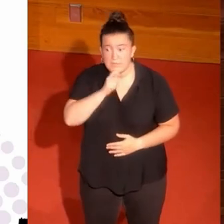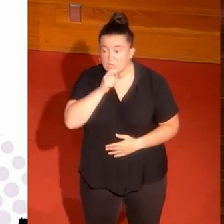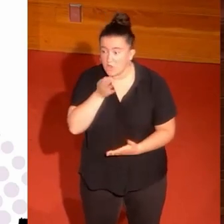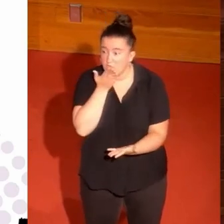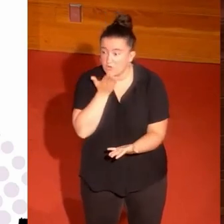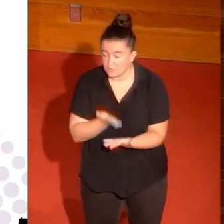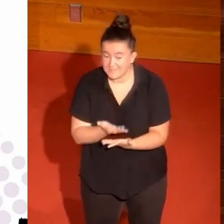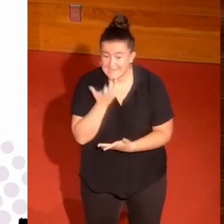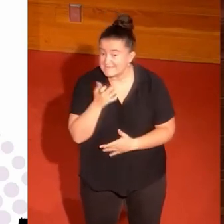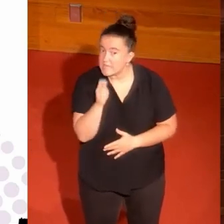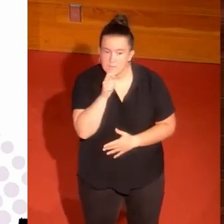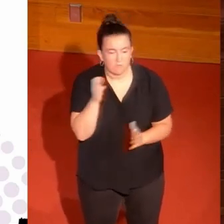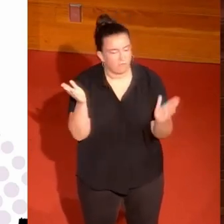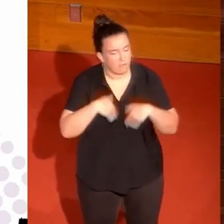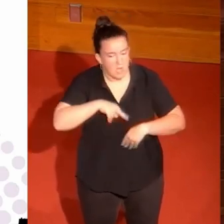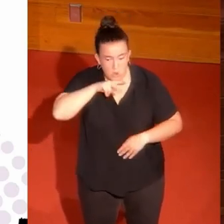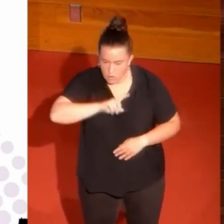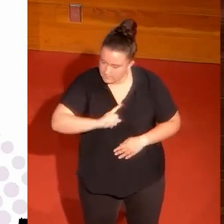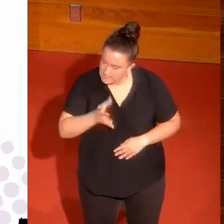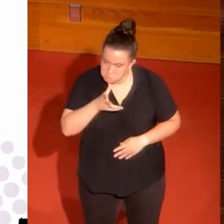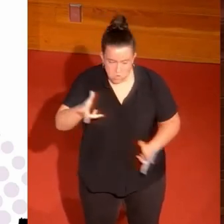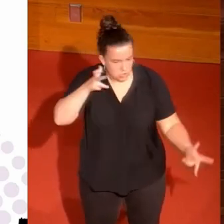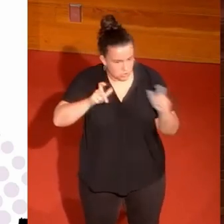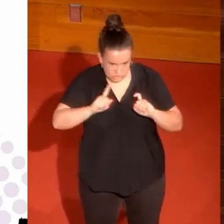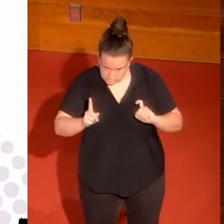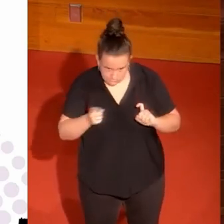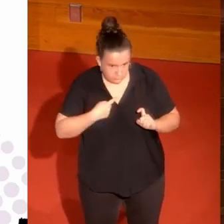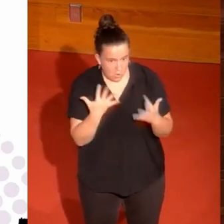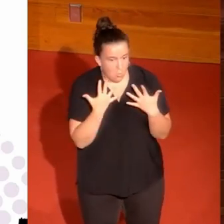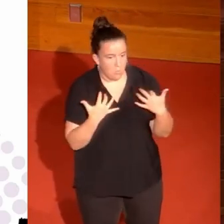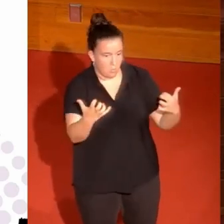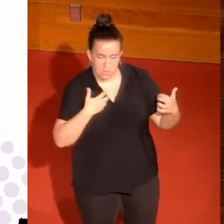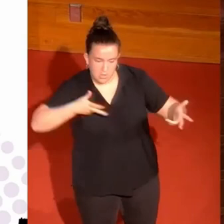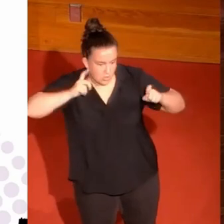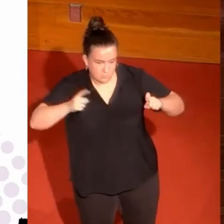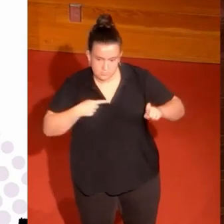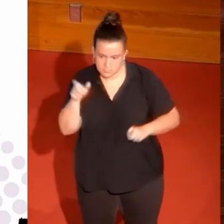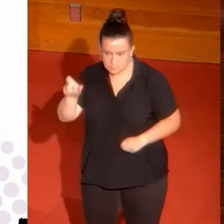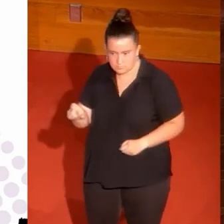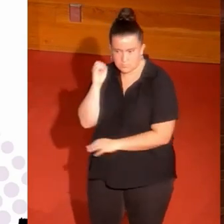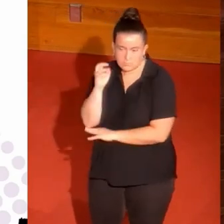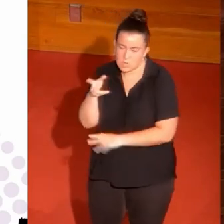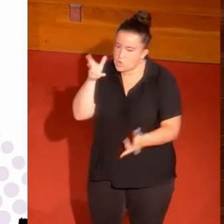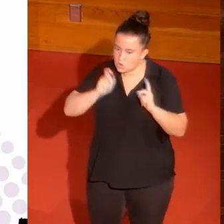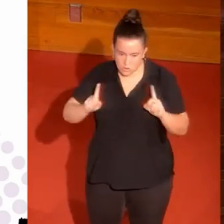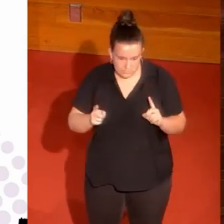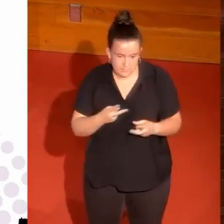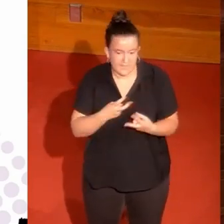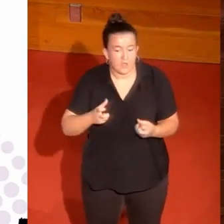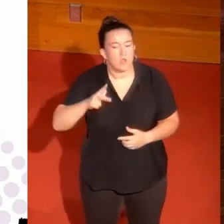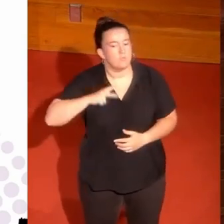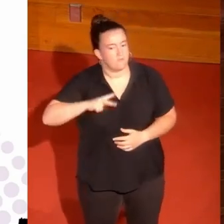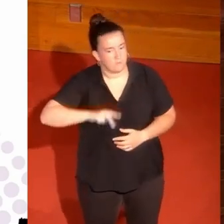b mikrofon e hitz e enten e publiko eta e islar ordan mesed eskatu